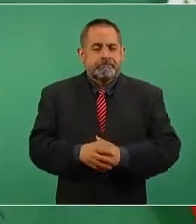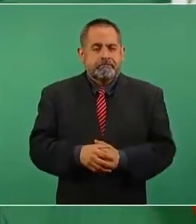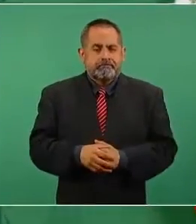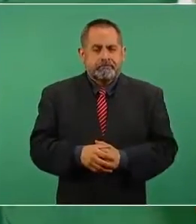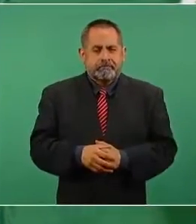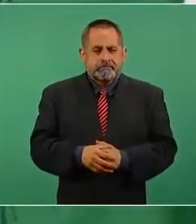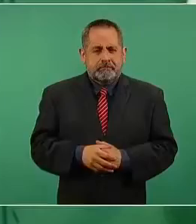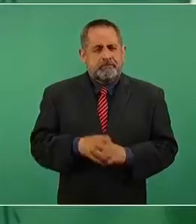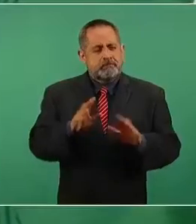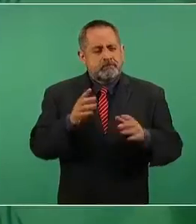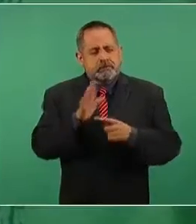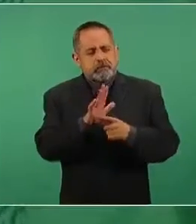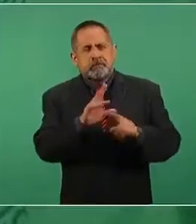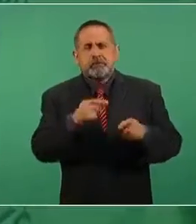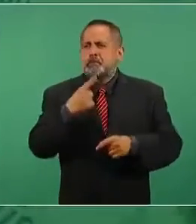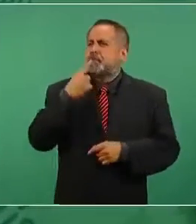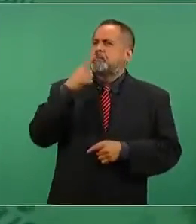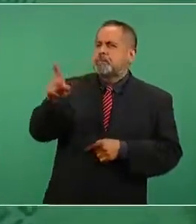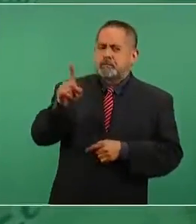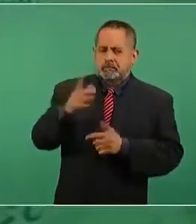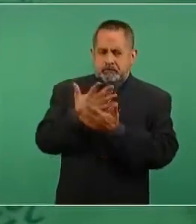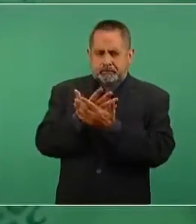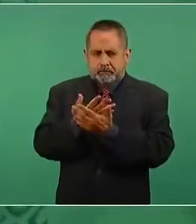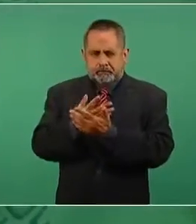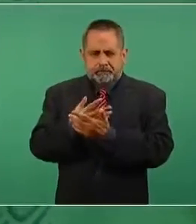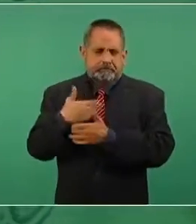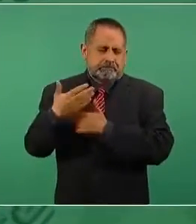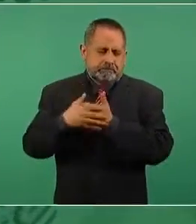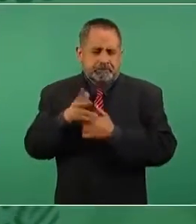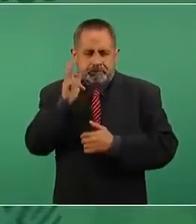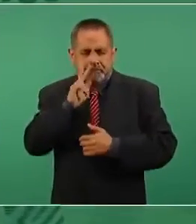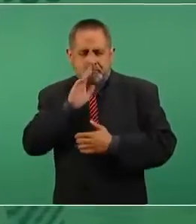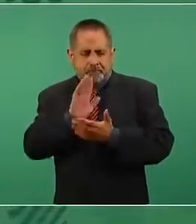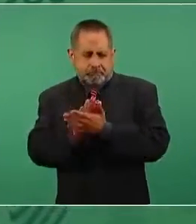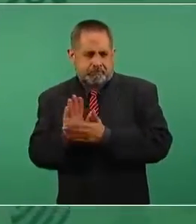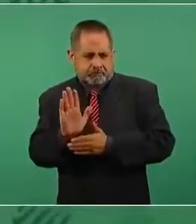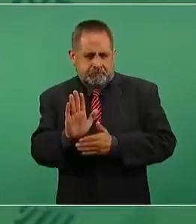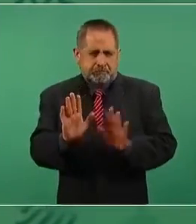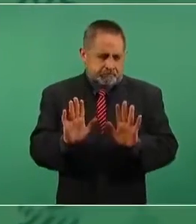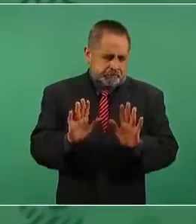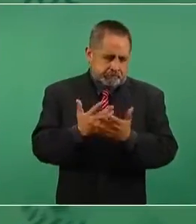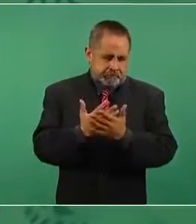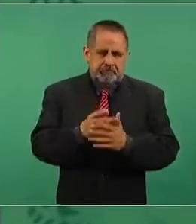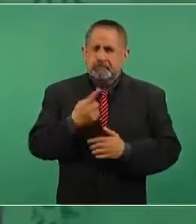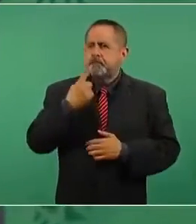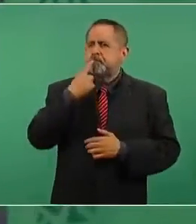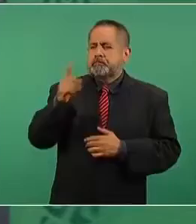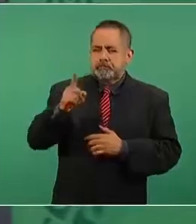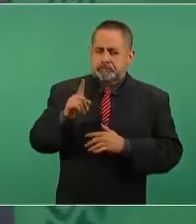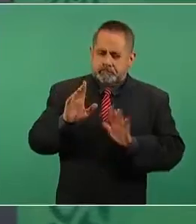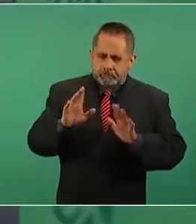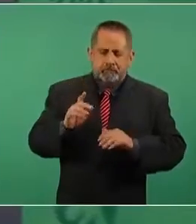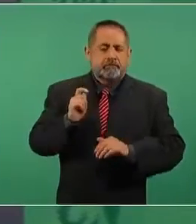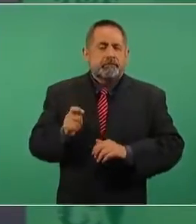o está denunciado, todavía se va a demostrar, para ser